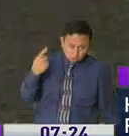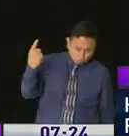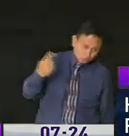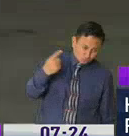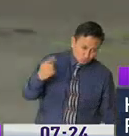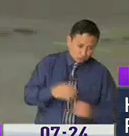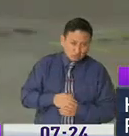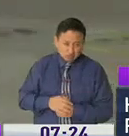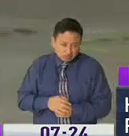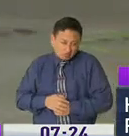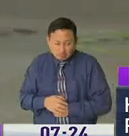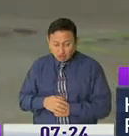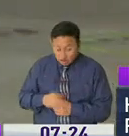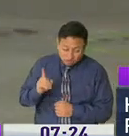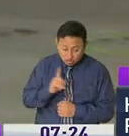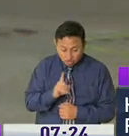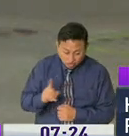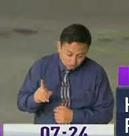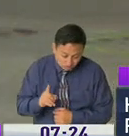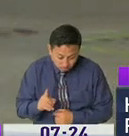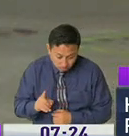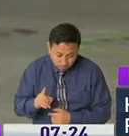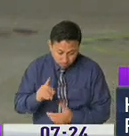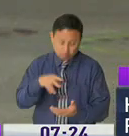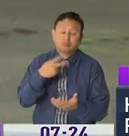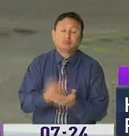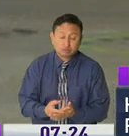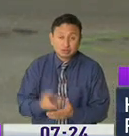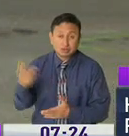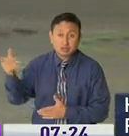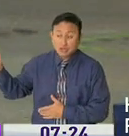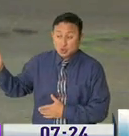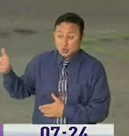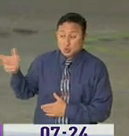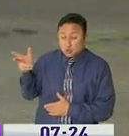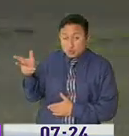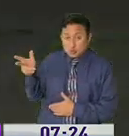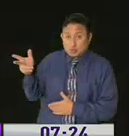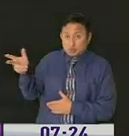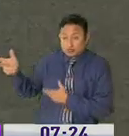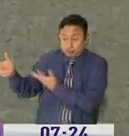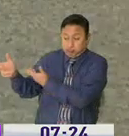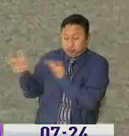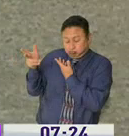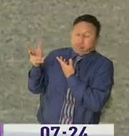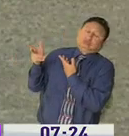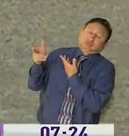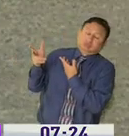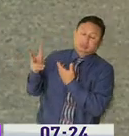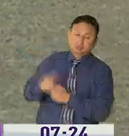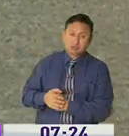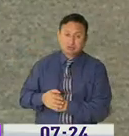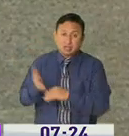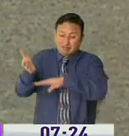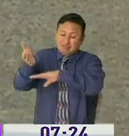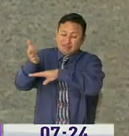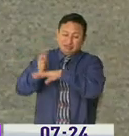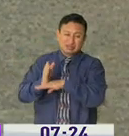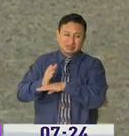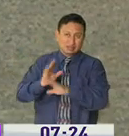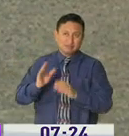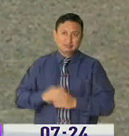carro retrocede y se lo va llevando. Se lo va llevando, pues ahí entre las ruedas estaban así, todo eso. Y lo aplastó y